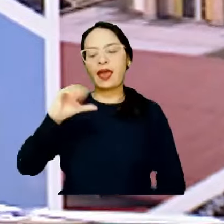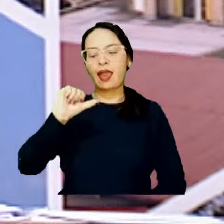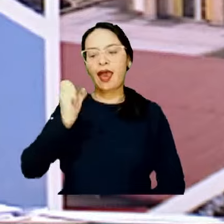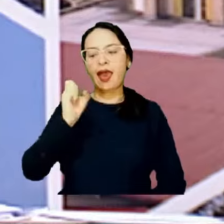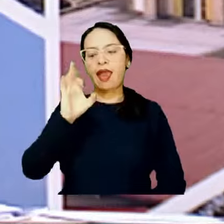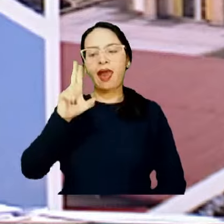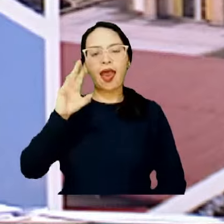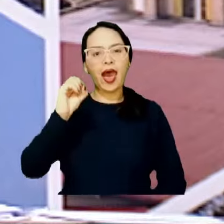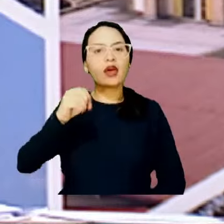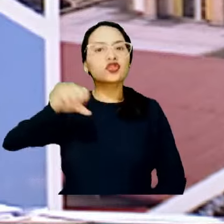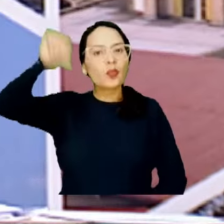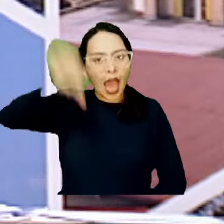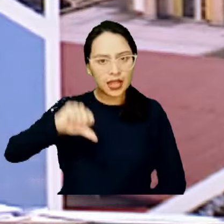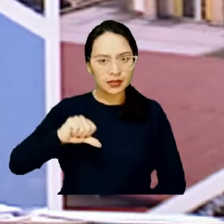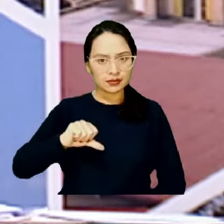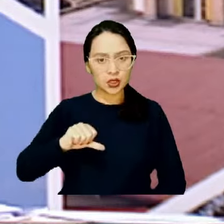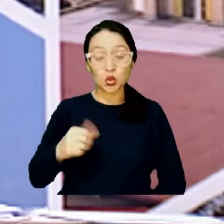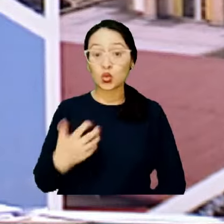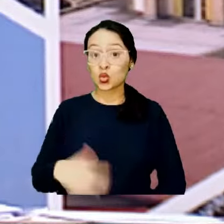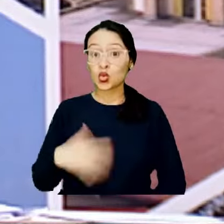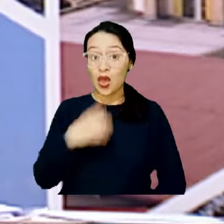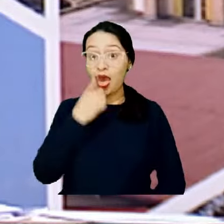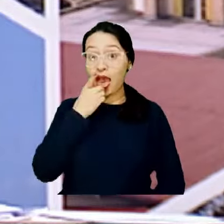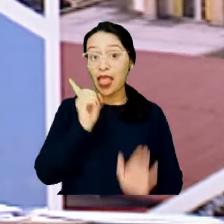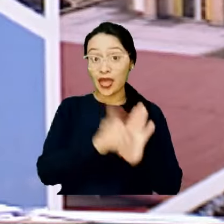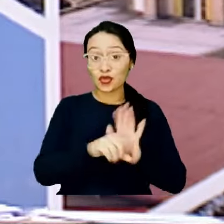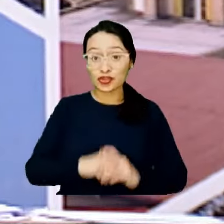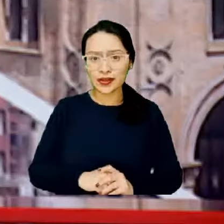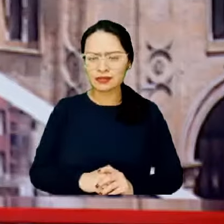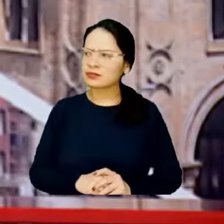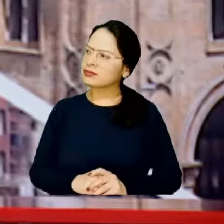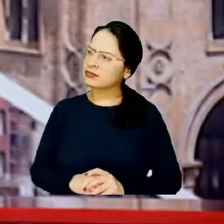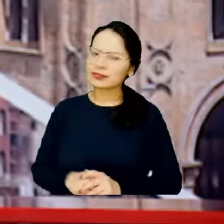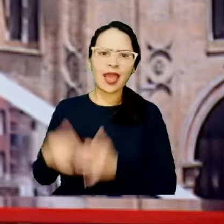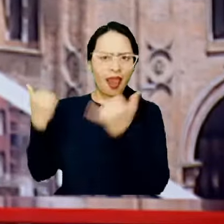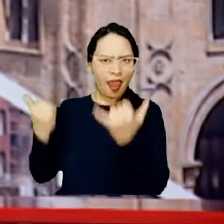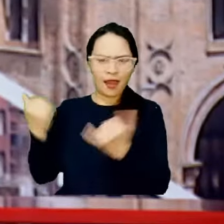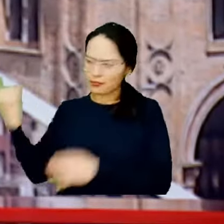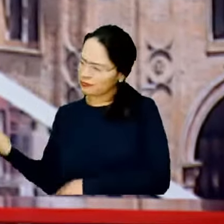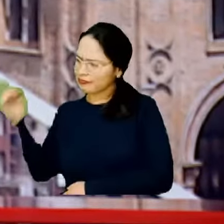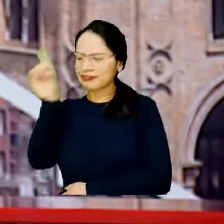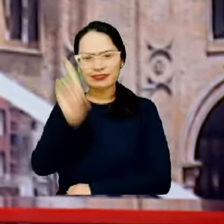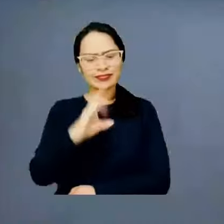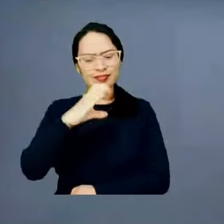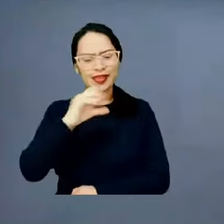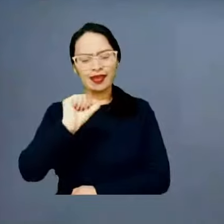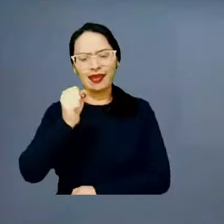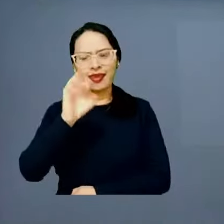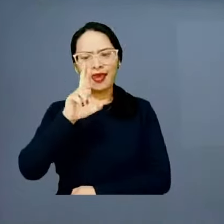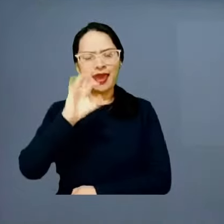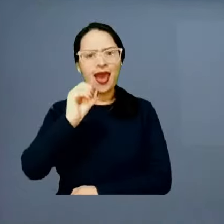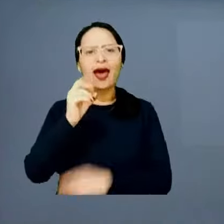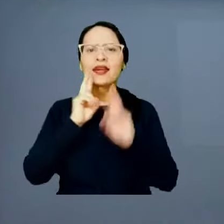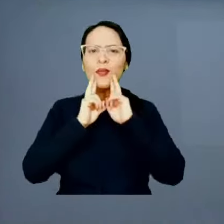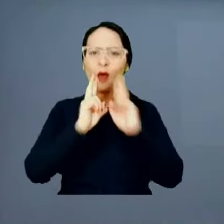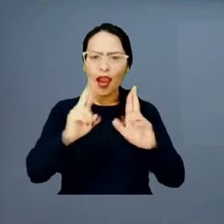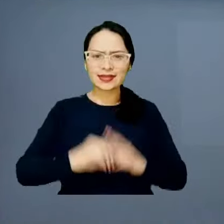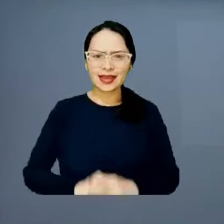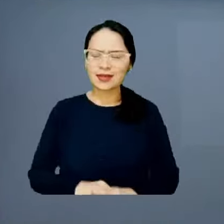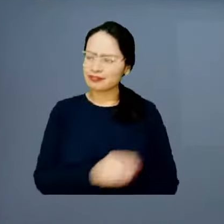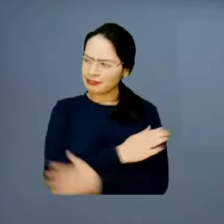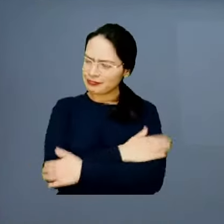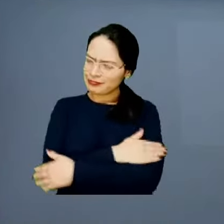en Cuenca en Directo para que nos comente en realidad por qué se menciona su nombre. Bienvenido, doctor, un gusto tenerlo aquí en Cuenca en Directo. Gracias, Cari, a usted, a todos los